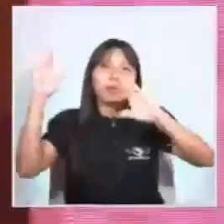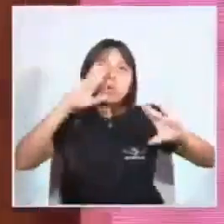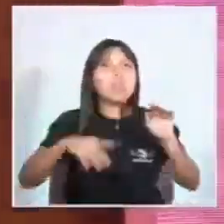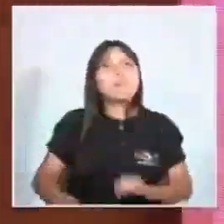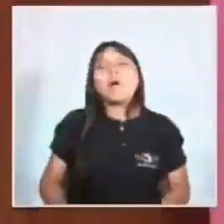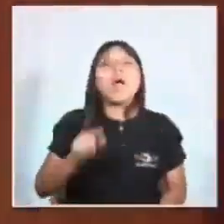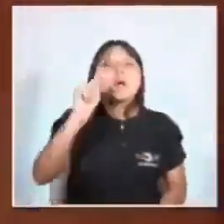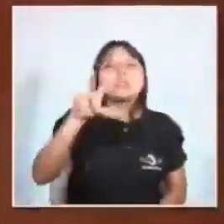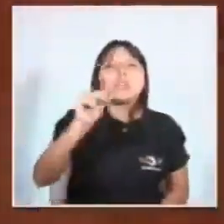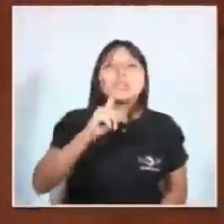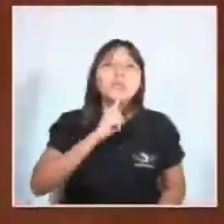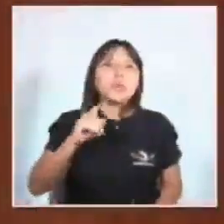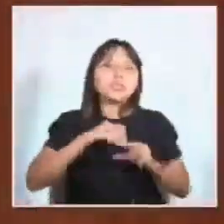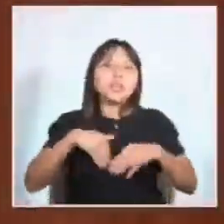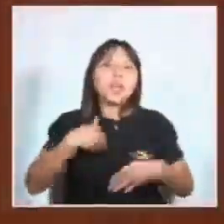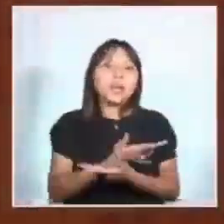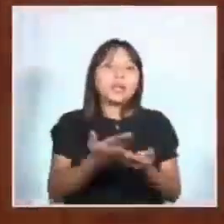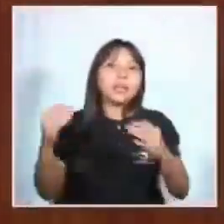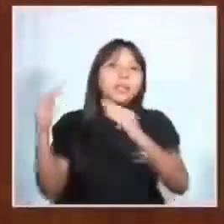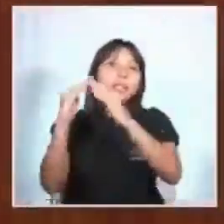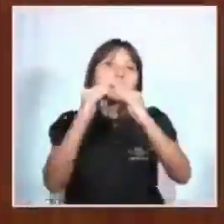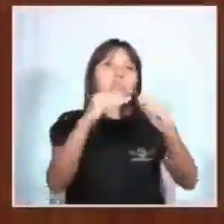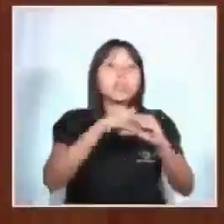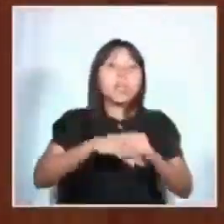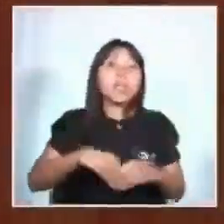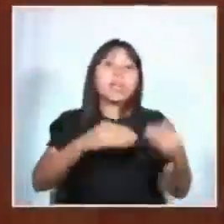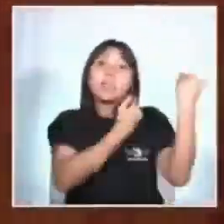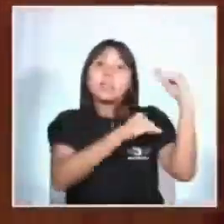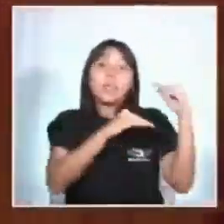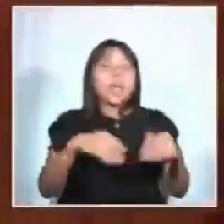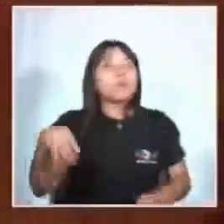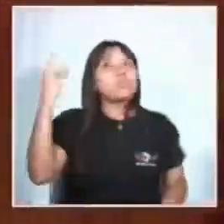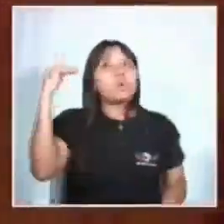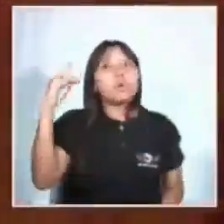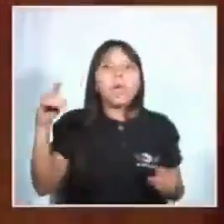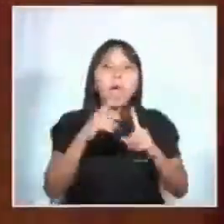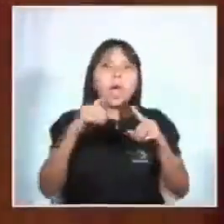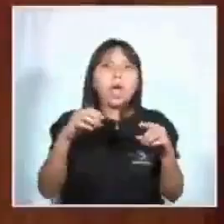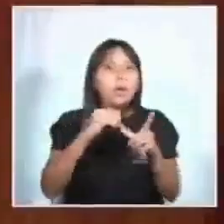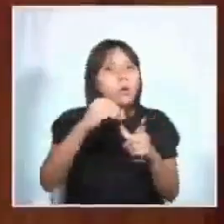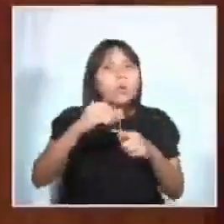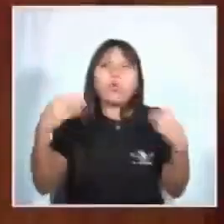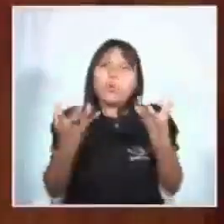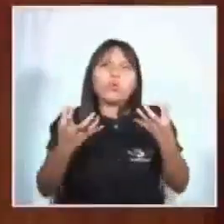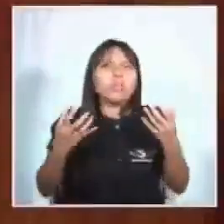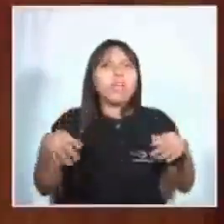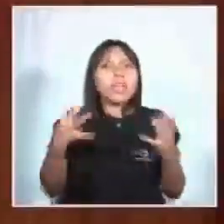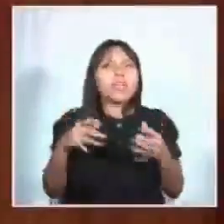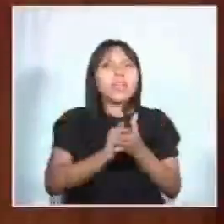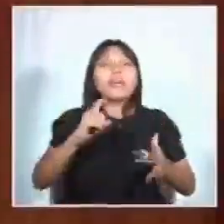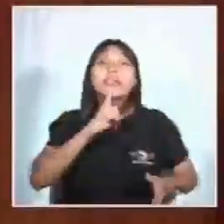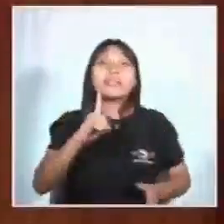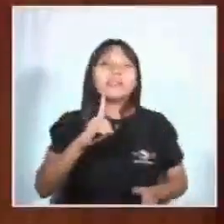Usted no está acá en esta ciudad, en Santa Cruz, en Bolivia, o donde quiera que usted haya llegado, gente que nos ve en línea, donde quiera que usted esté